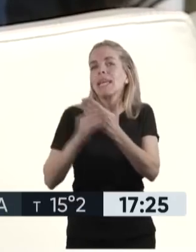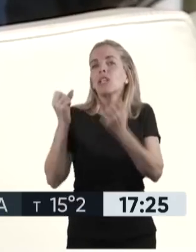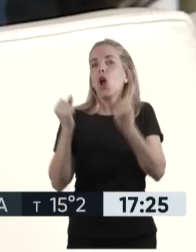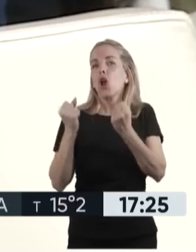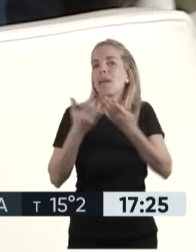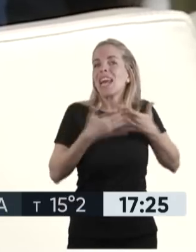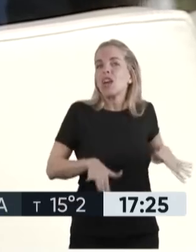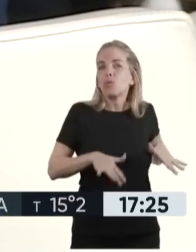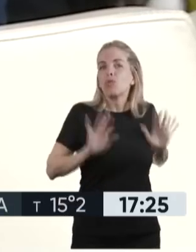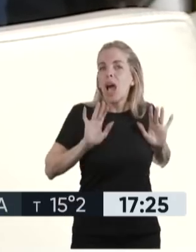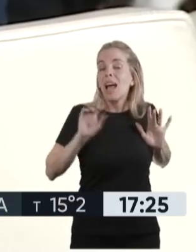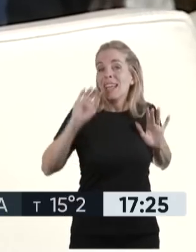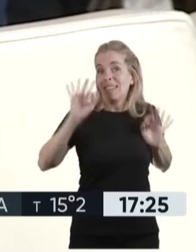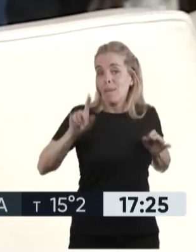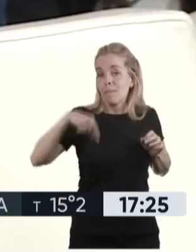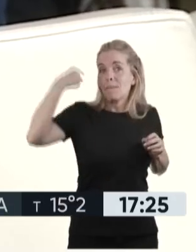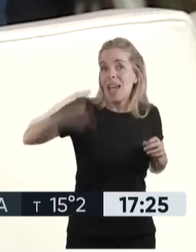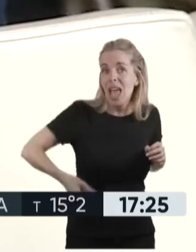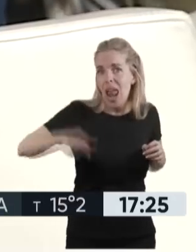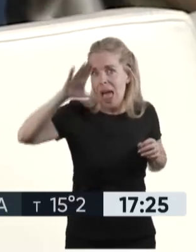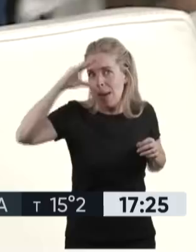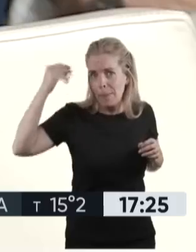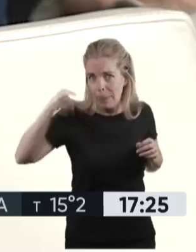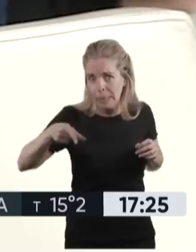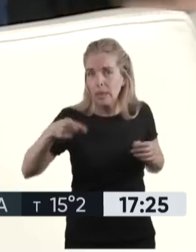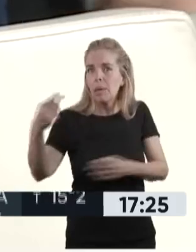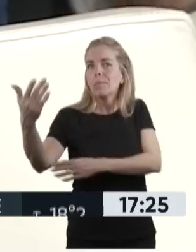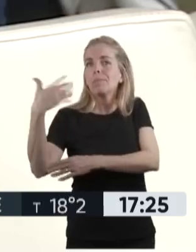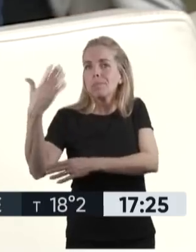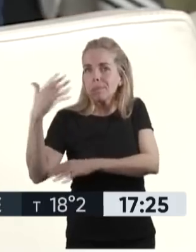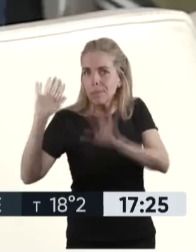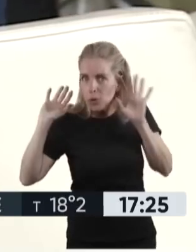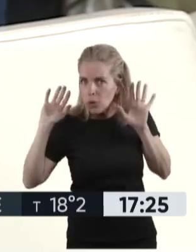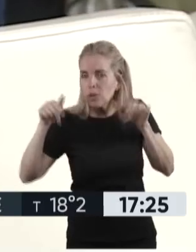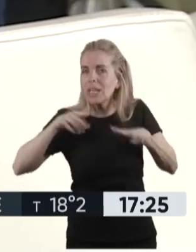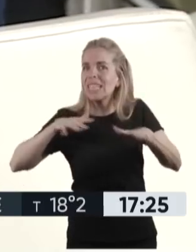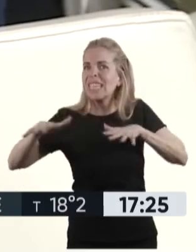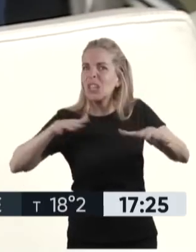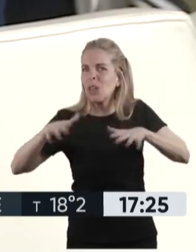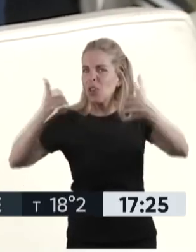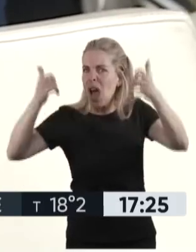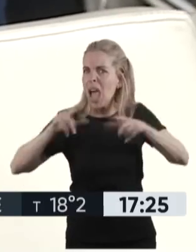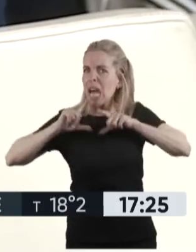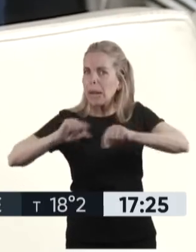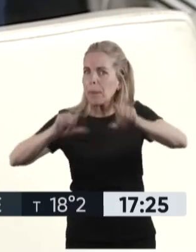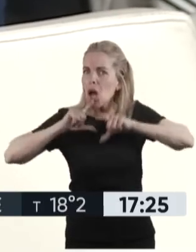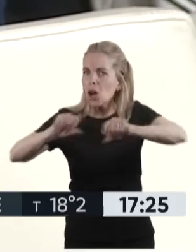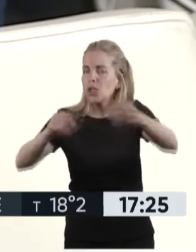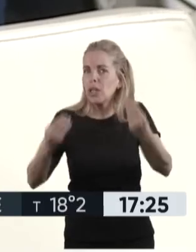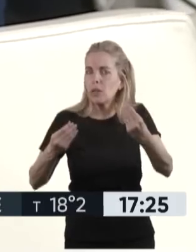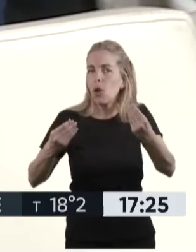mañana la vicepresidenta dará un discurso y estamos en un contexto de reproches a nivel público entre el